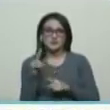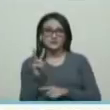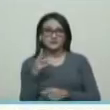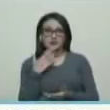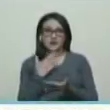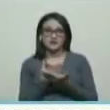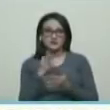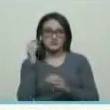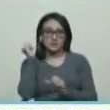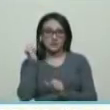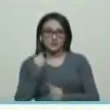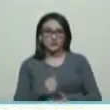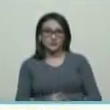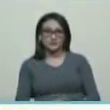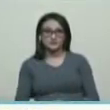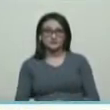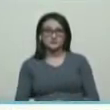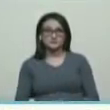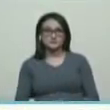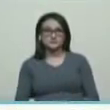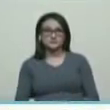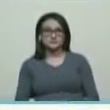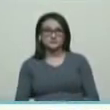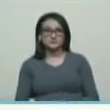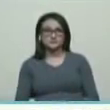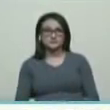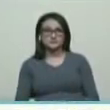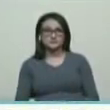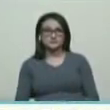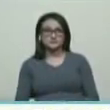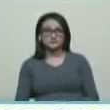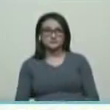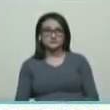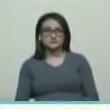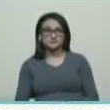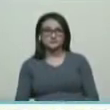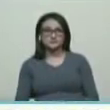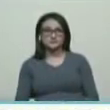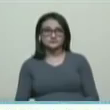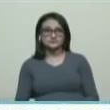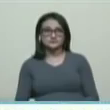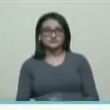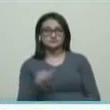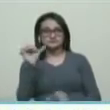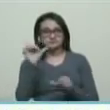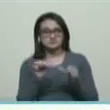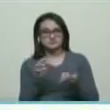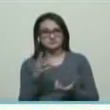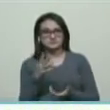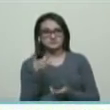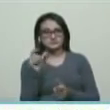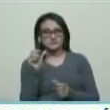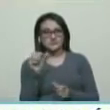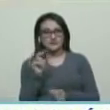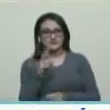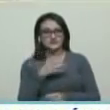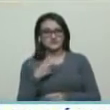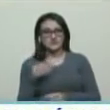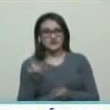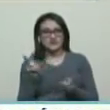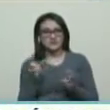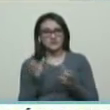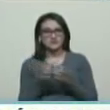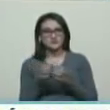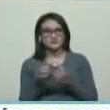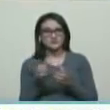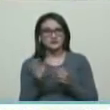gracias, embajador. Escuchamos palabras de Tarek El Aissami, vicepresidente sectorial para el área económica de la República Bolivariana de Venezuela, dando parte de esta